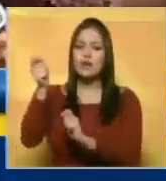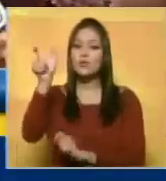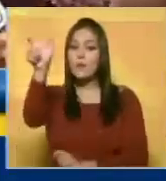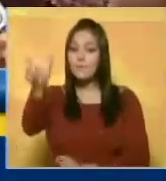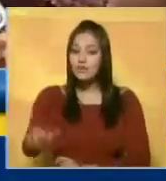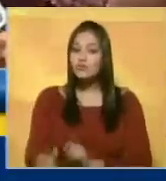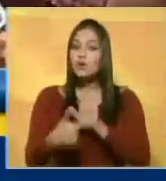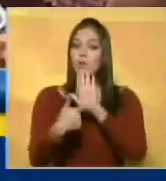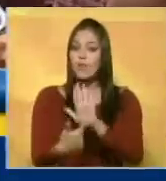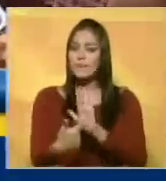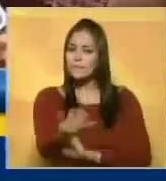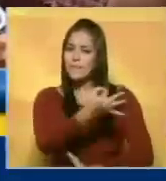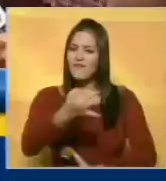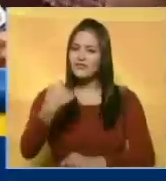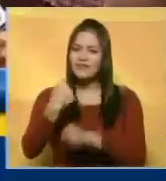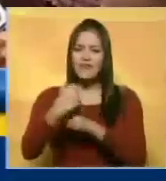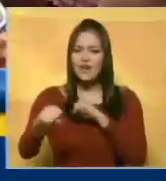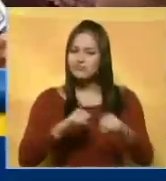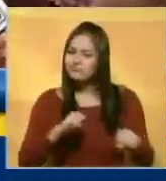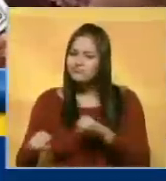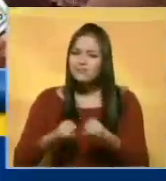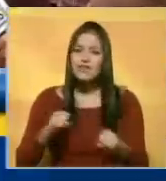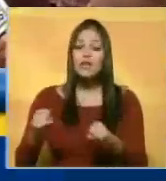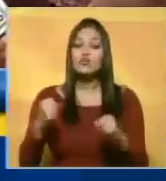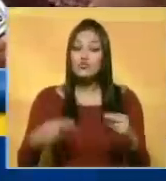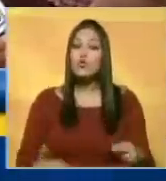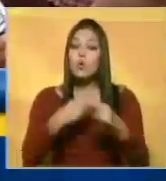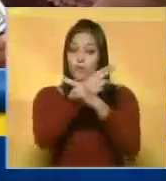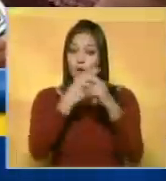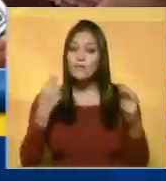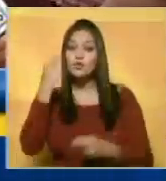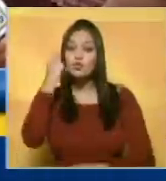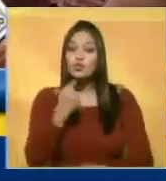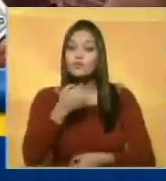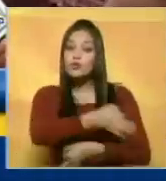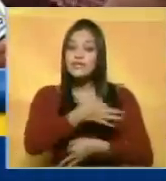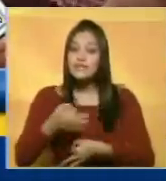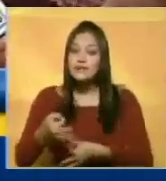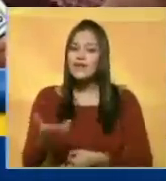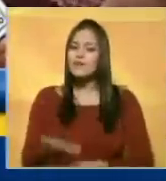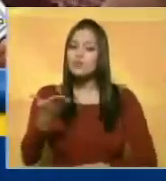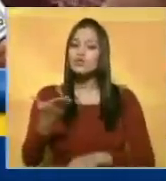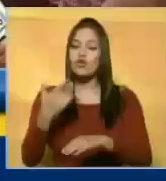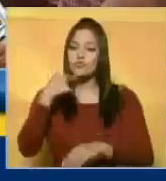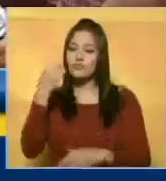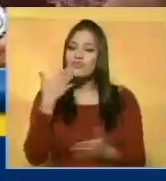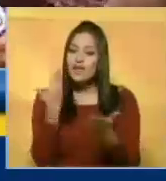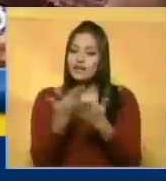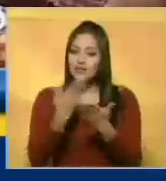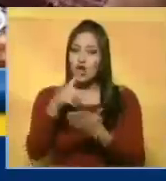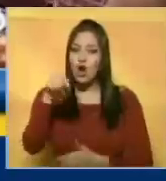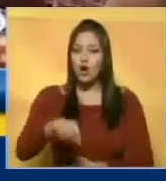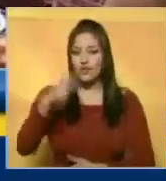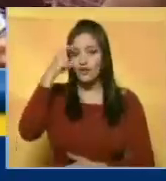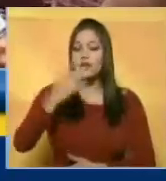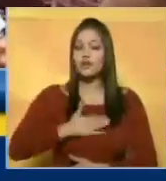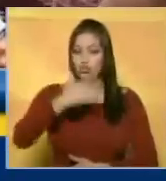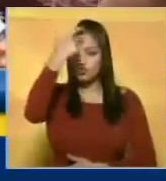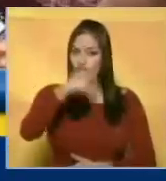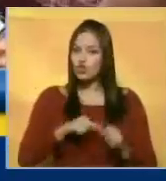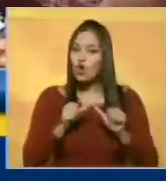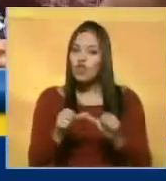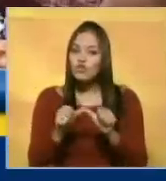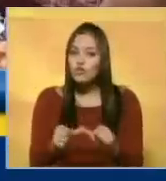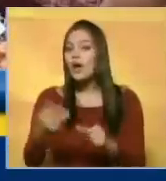persona que ha demostrado una excelente gestión, que ha demostrado un compromiso con Sucre, y lo importante, y lo estamos dando testimonio hoy, que Juan Carlos Caldera va a